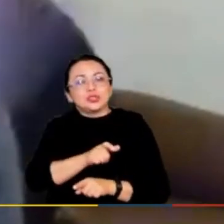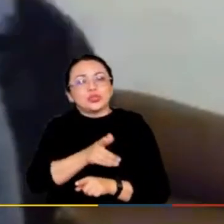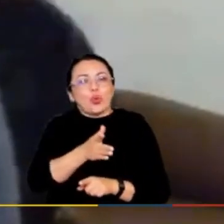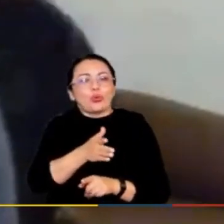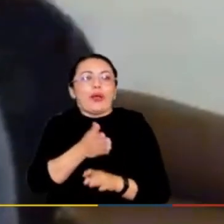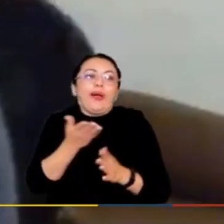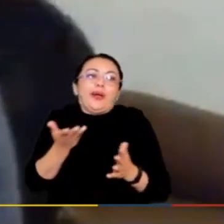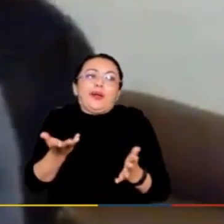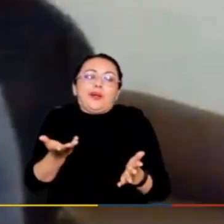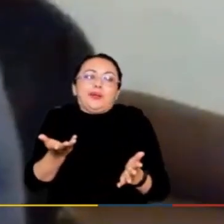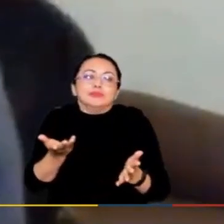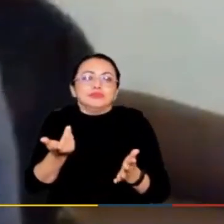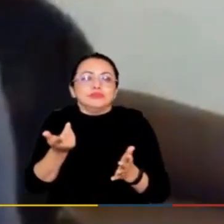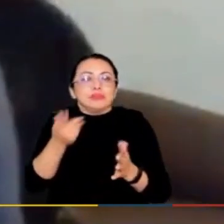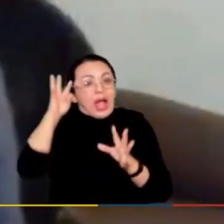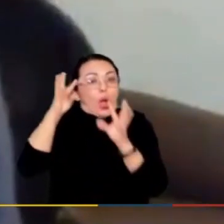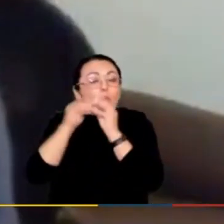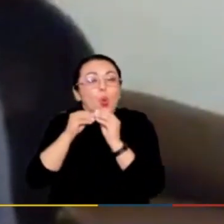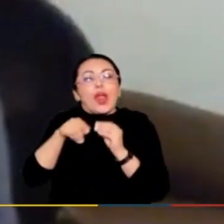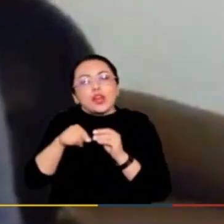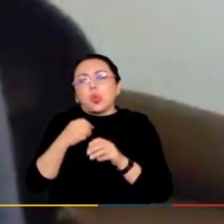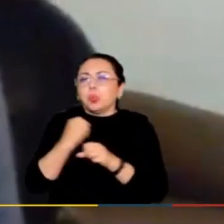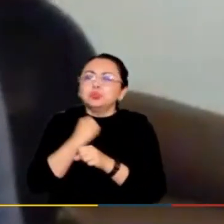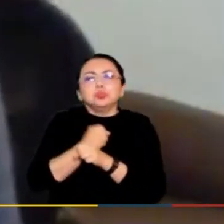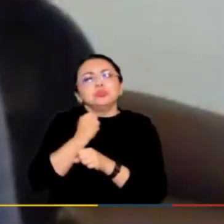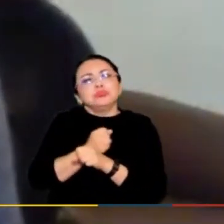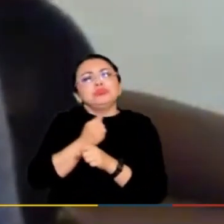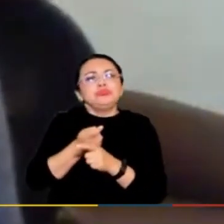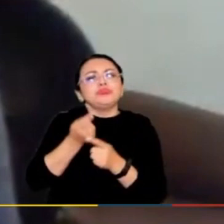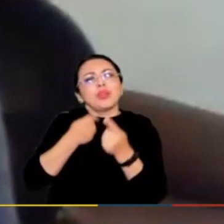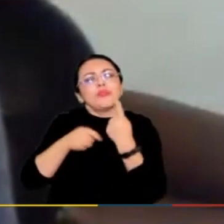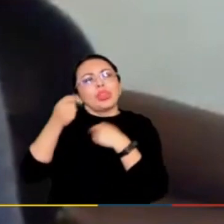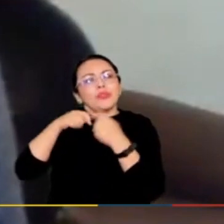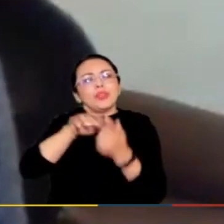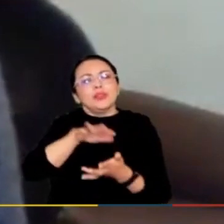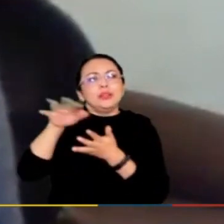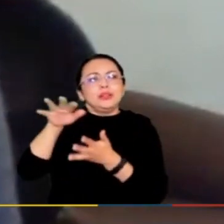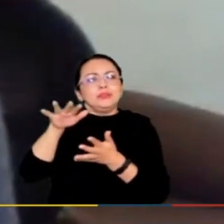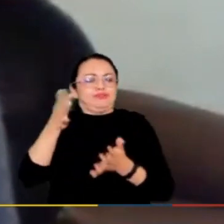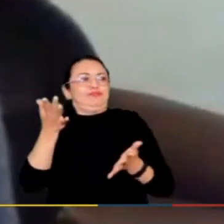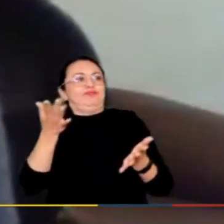pesar de que pueda haber cumplimiento mutuo de las operaciones, impide a uno de los contratistas por causas